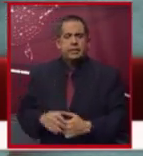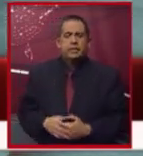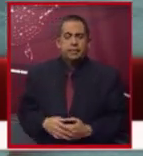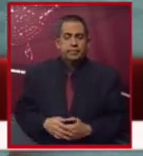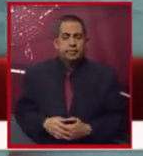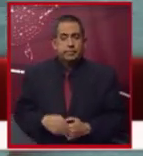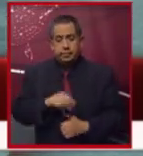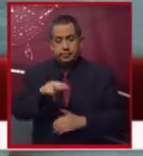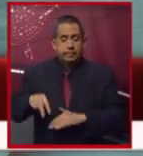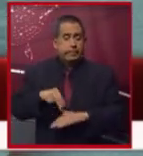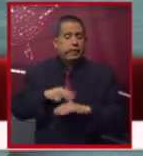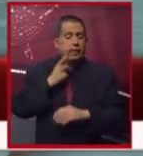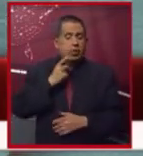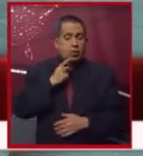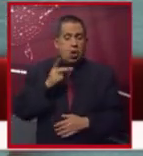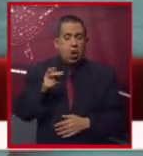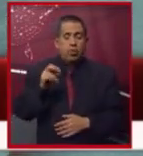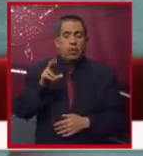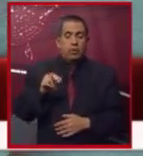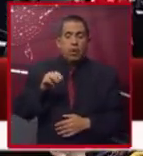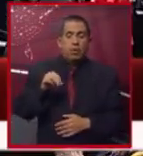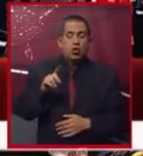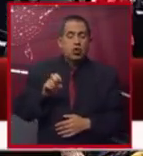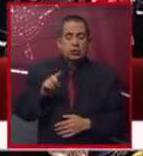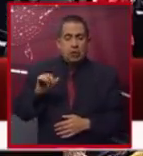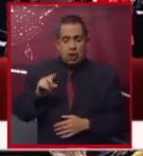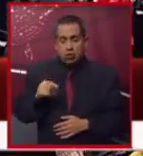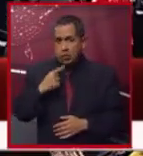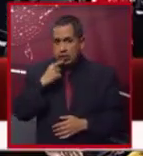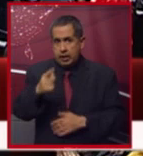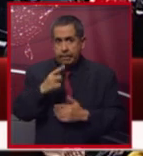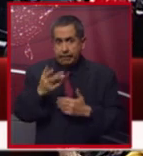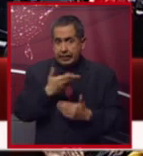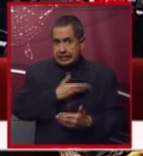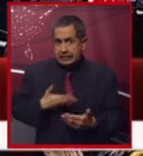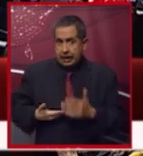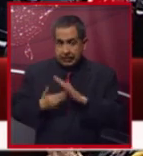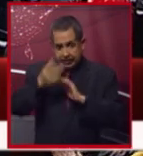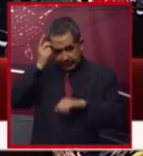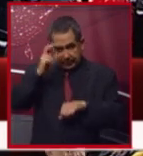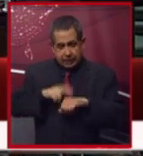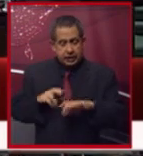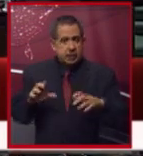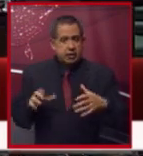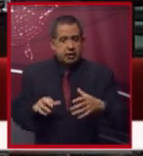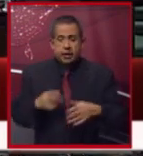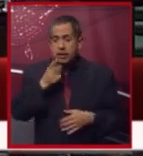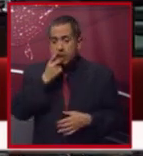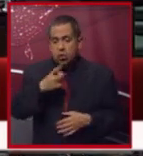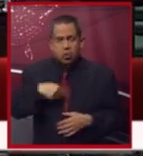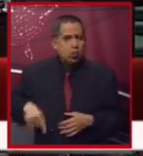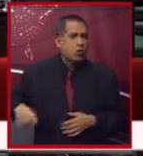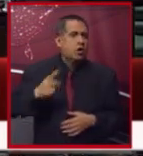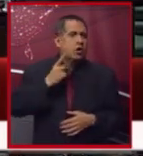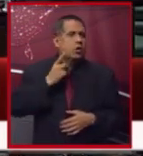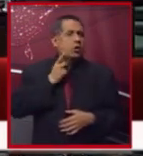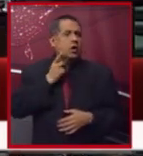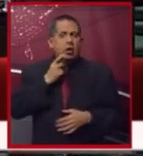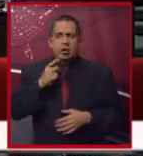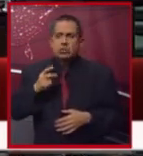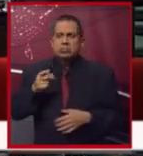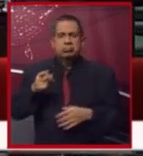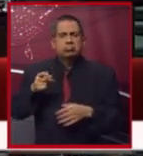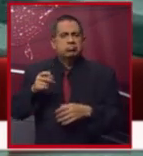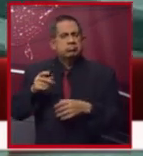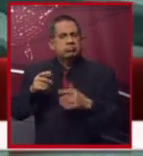uso de la palabra, el diputado Porfirio Muñoz Ledo, presidente de la mesa directiva, destacó que legisladores de todas las fuerzas políticas, con la entrega de la medalla Eduardo